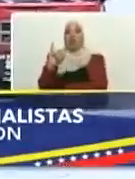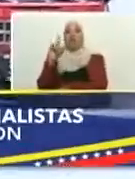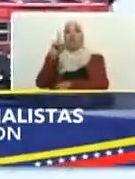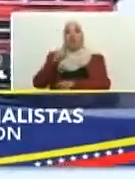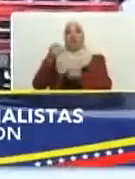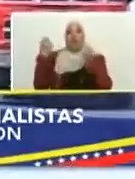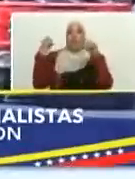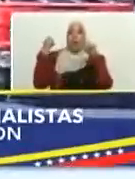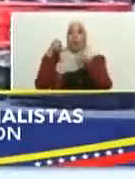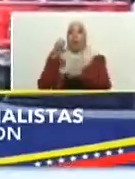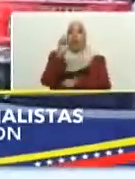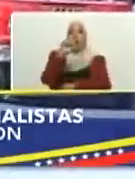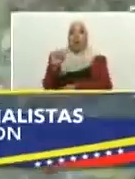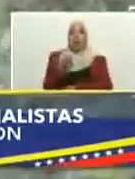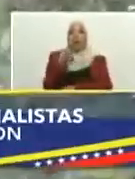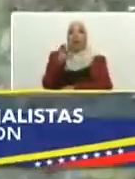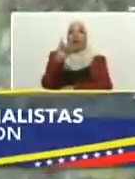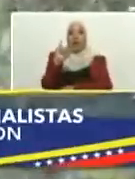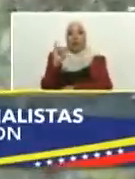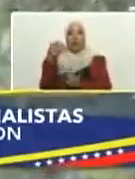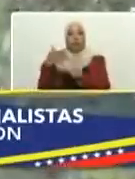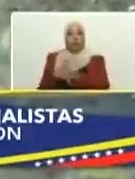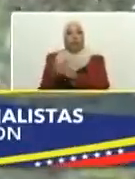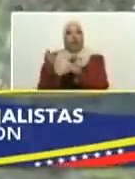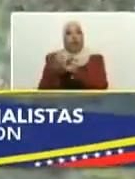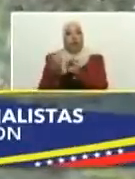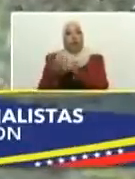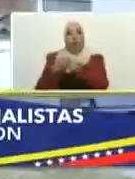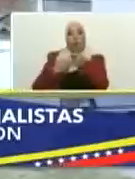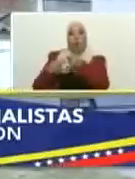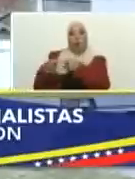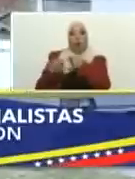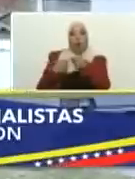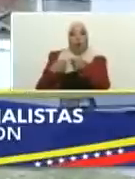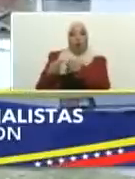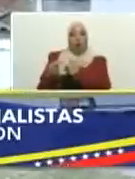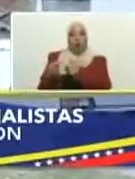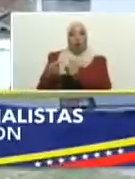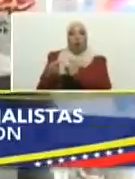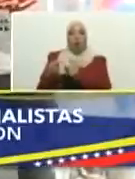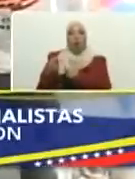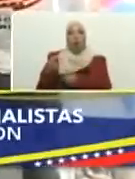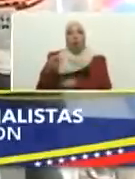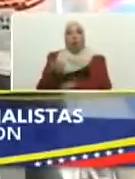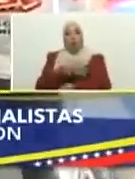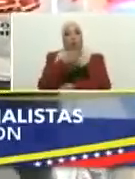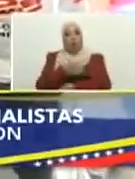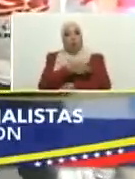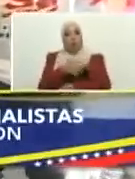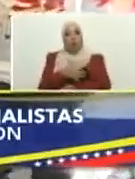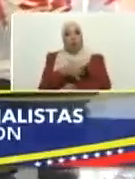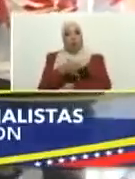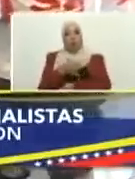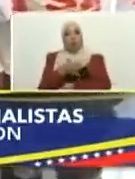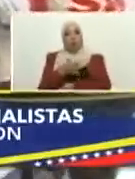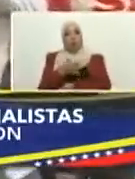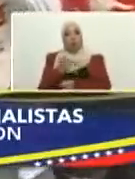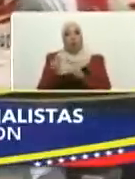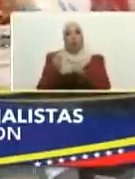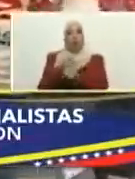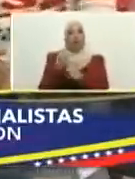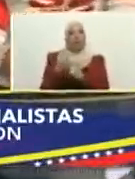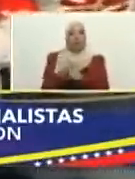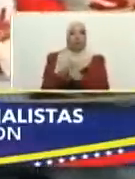Es decir, tiene un trabajo coordinado con todas las políticas sociales que son la razón de ser de las bases de misión. Un espacio